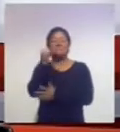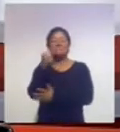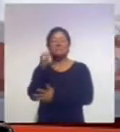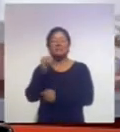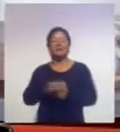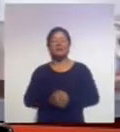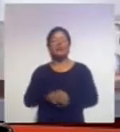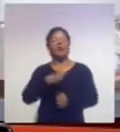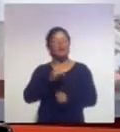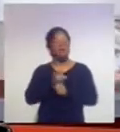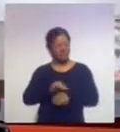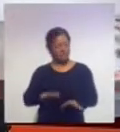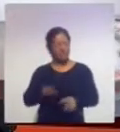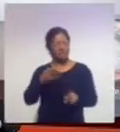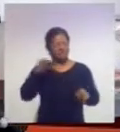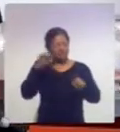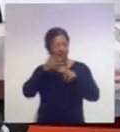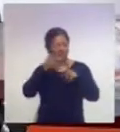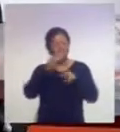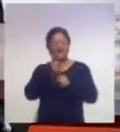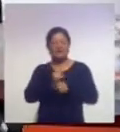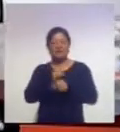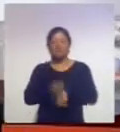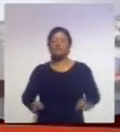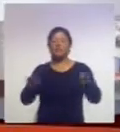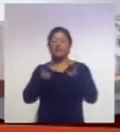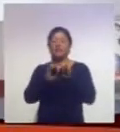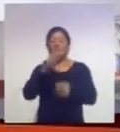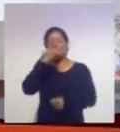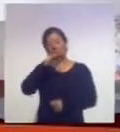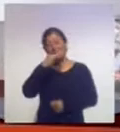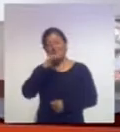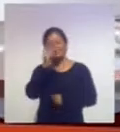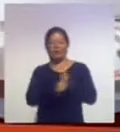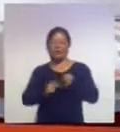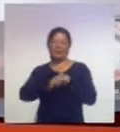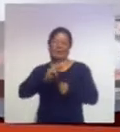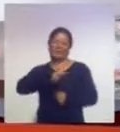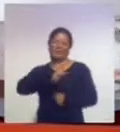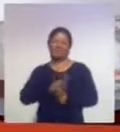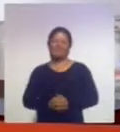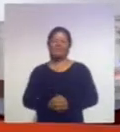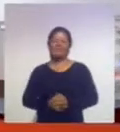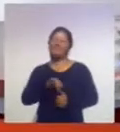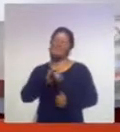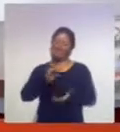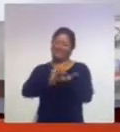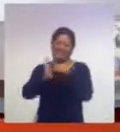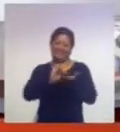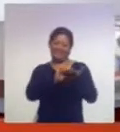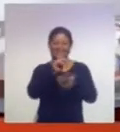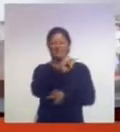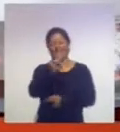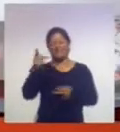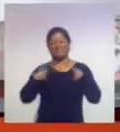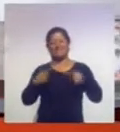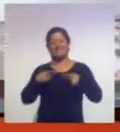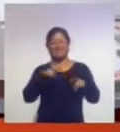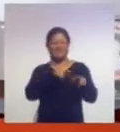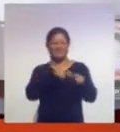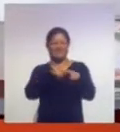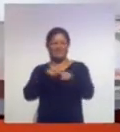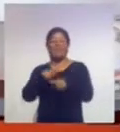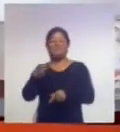Tendremos información referente a esta importante celebración para nuestro país. Y, por supuesto, agradecemos a la gente que nos está siguiendo a través de